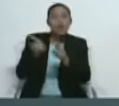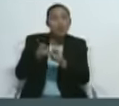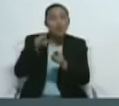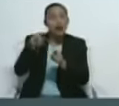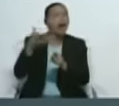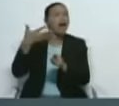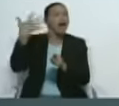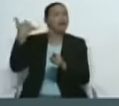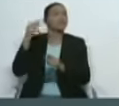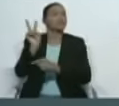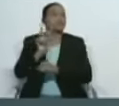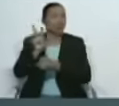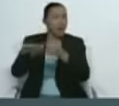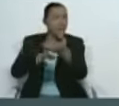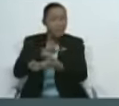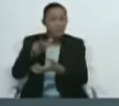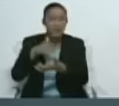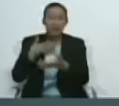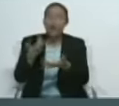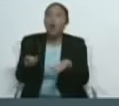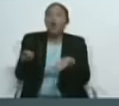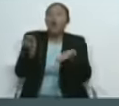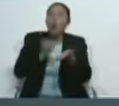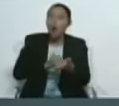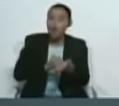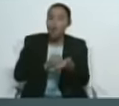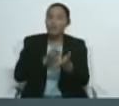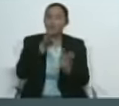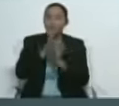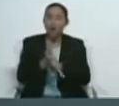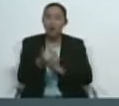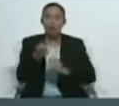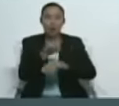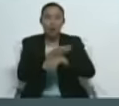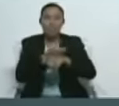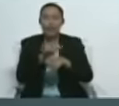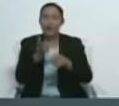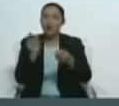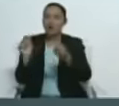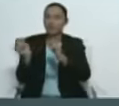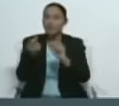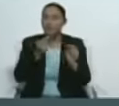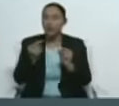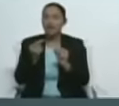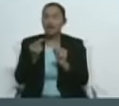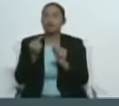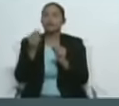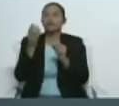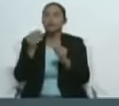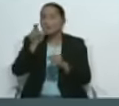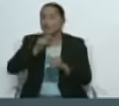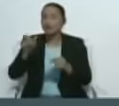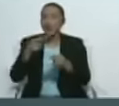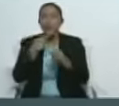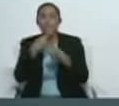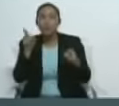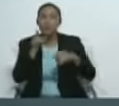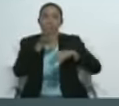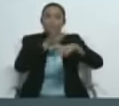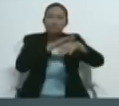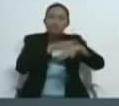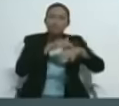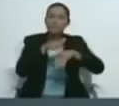la vía política del programa de gobierno la vía política del debate sino han solicitado pública y de manera notoria